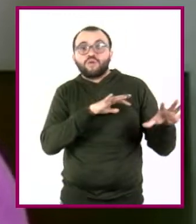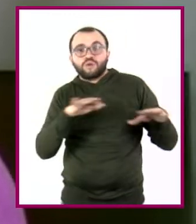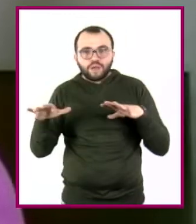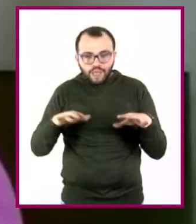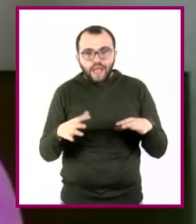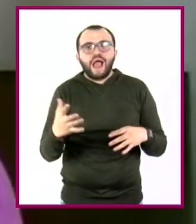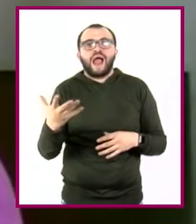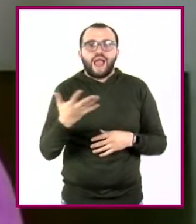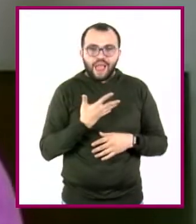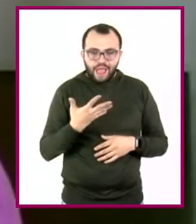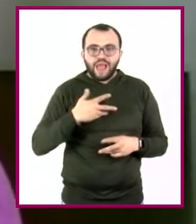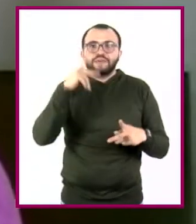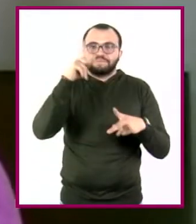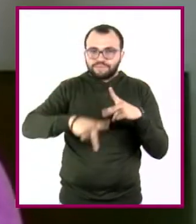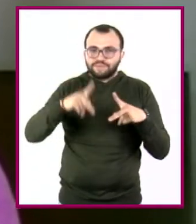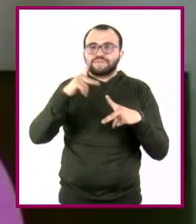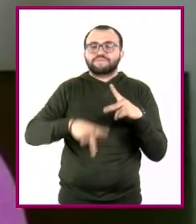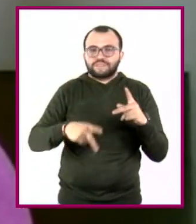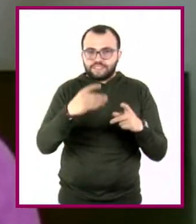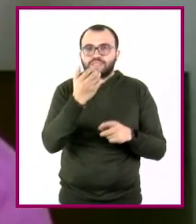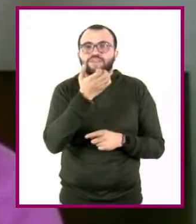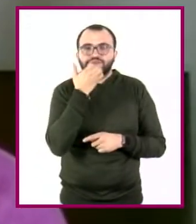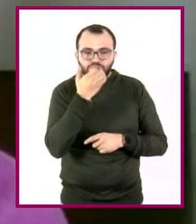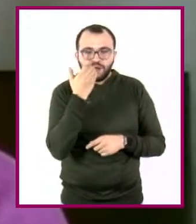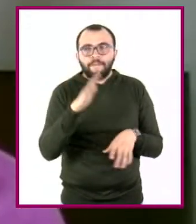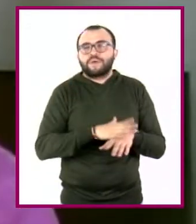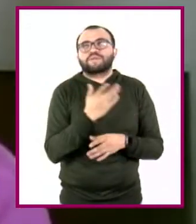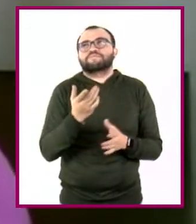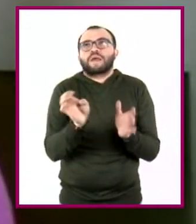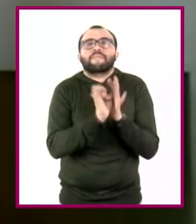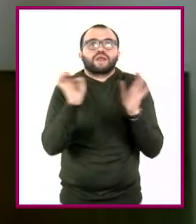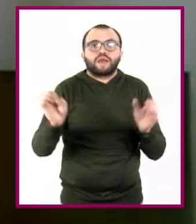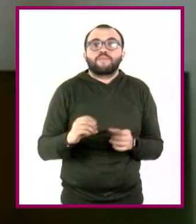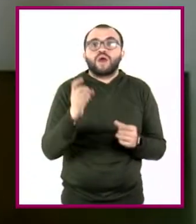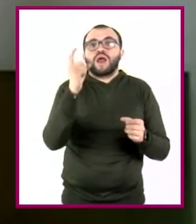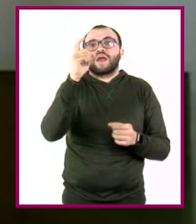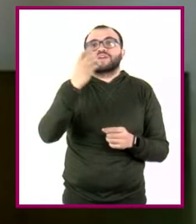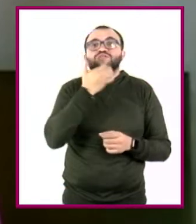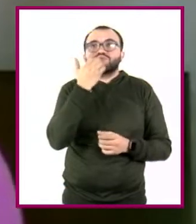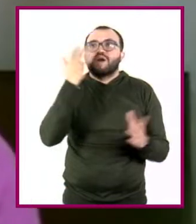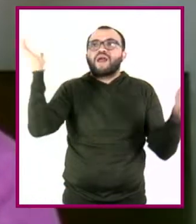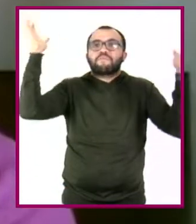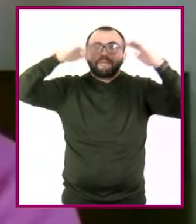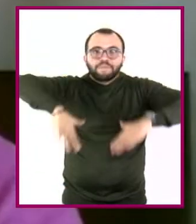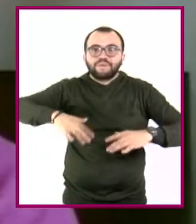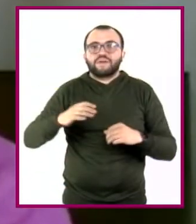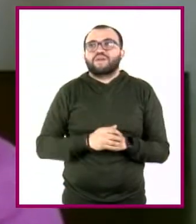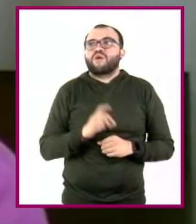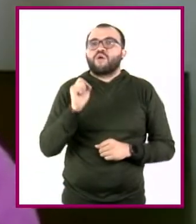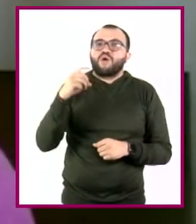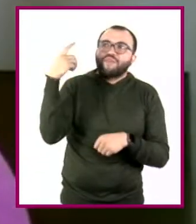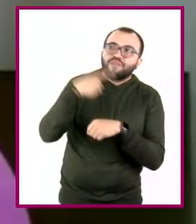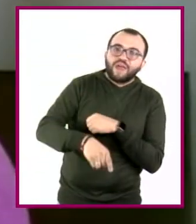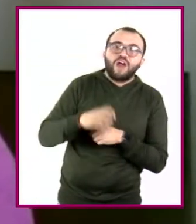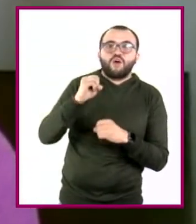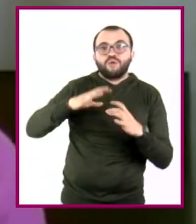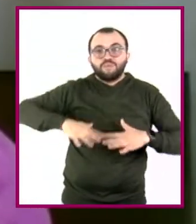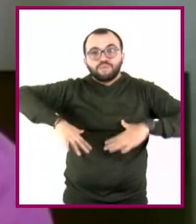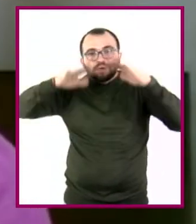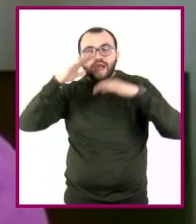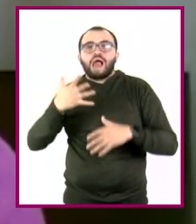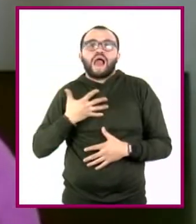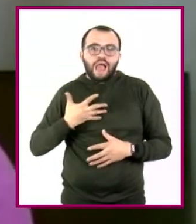hemos tenido suspensión de clases porque, por ejemplo, se cayó la escuela o se dañó o se inundó y ha